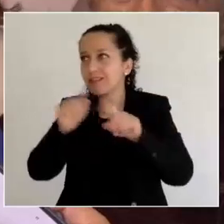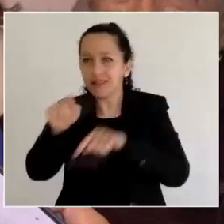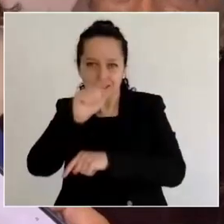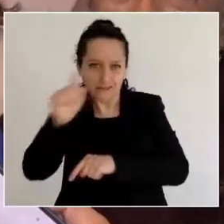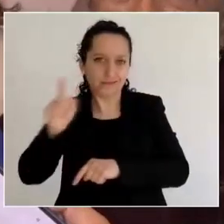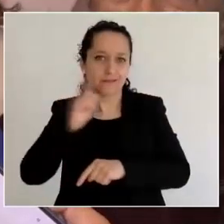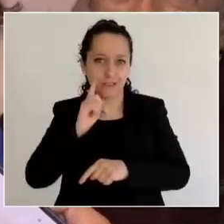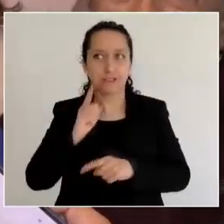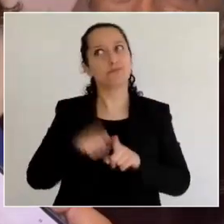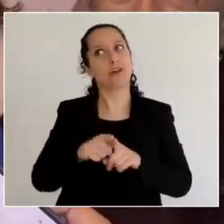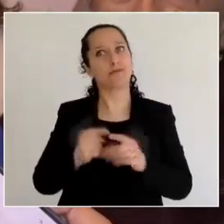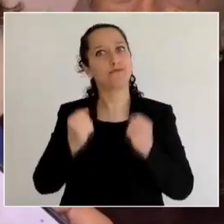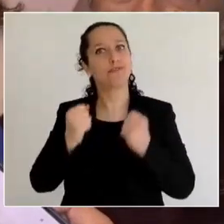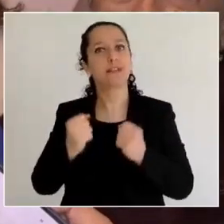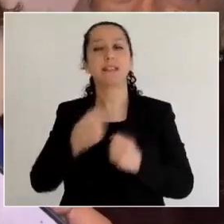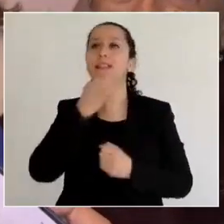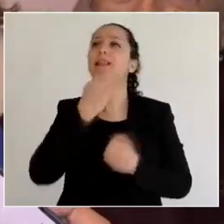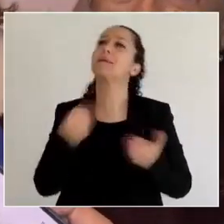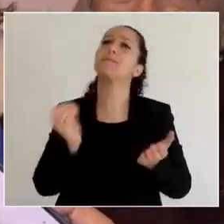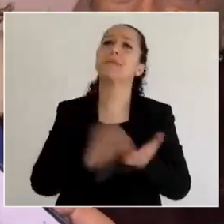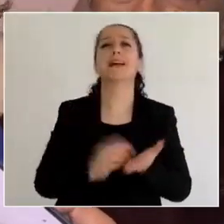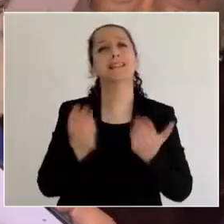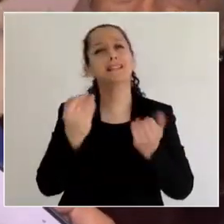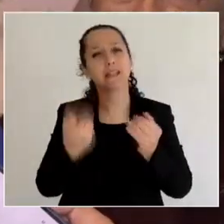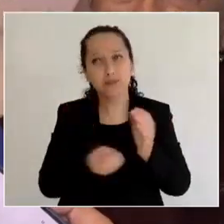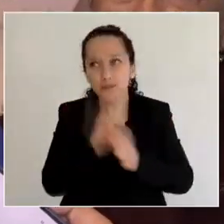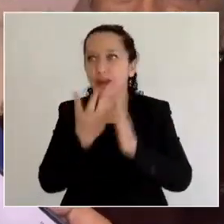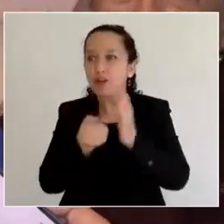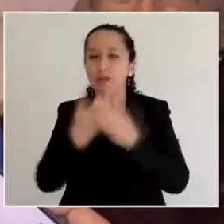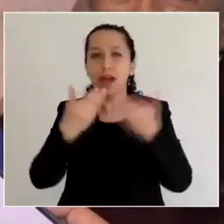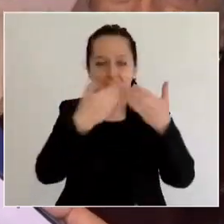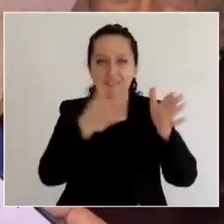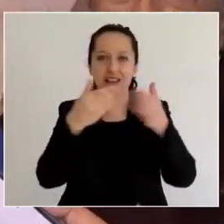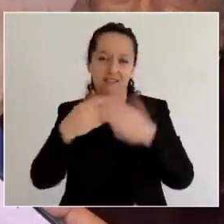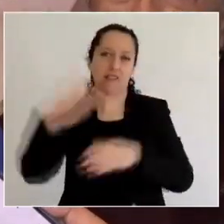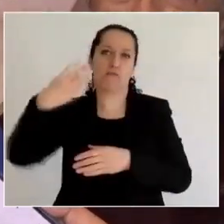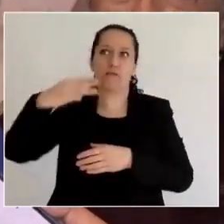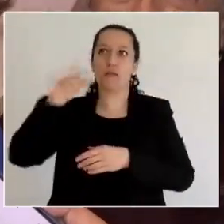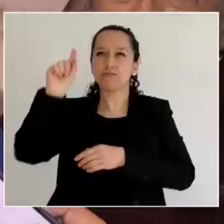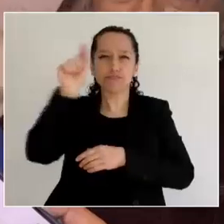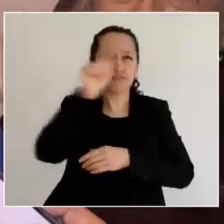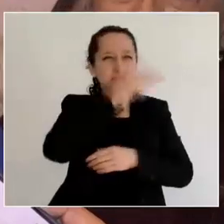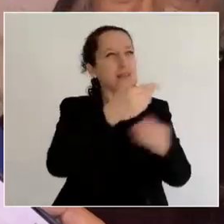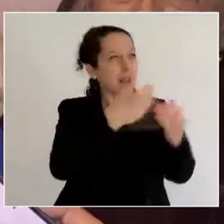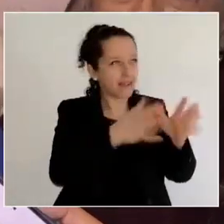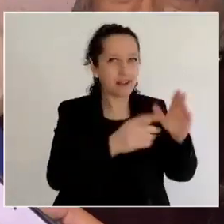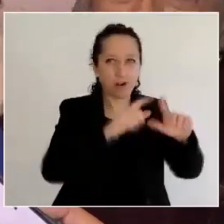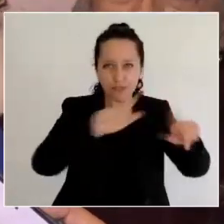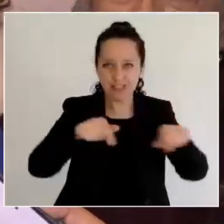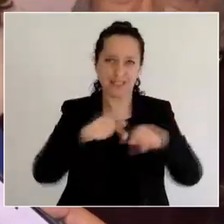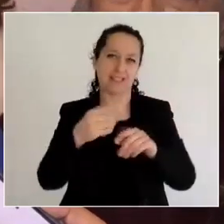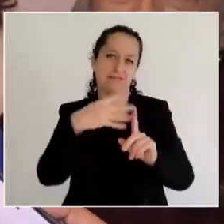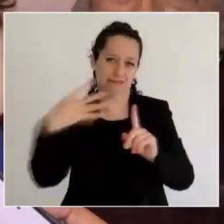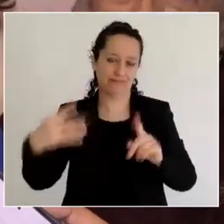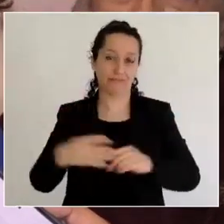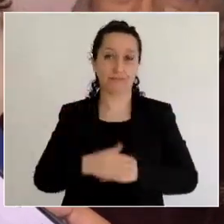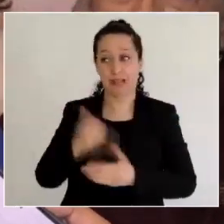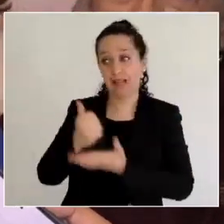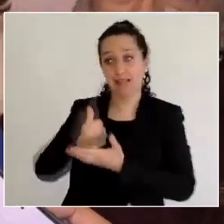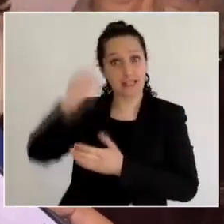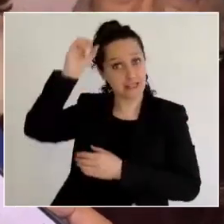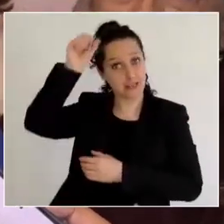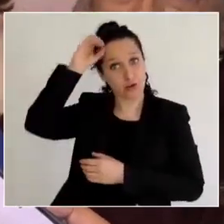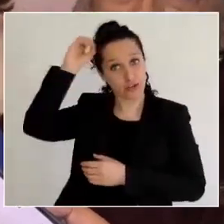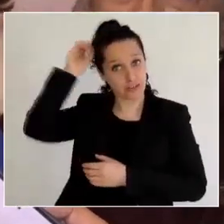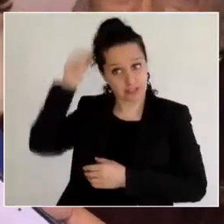decir con mucha más fuerza que se requiere levantar más oficinas. Ya lo decía el alcalde de Concepción, Álvaro Ortiz, hacemos